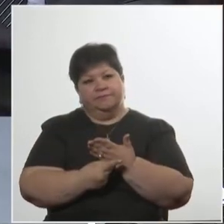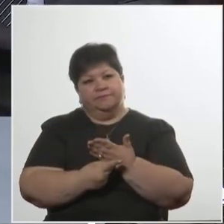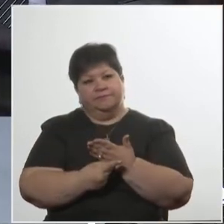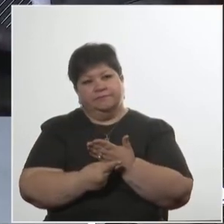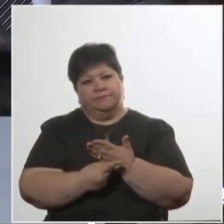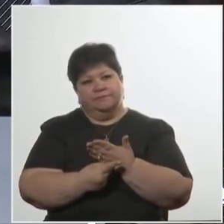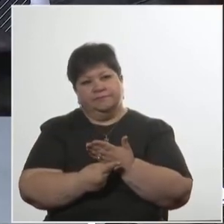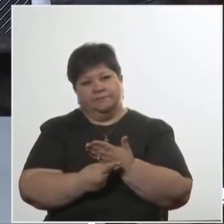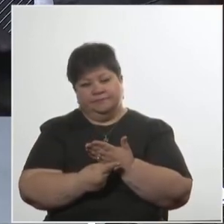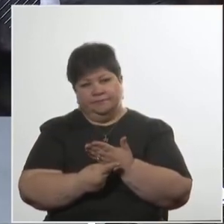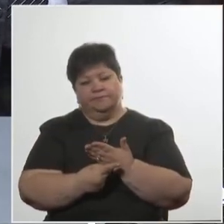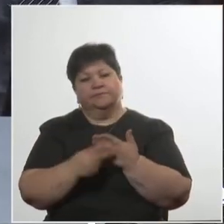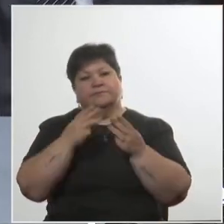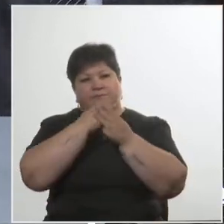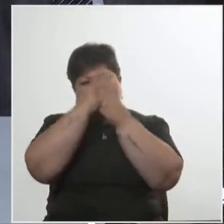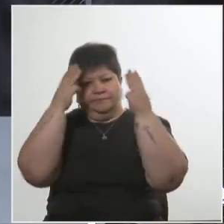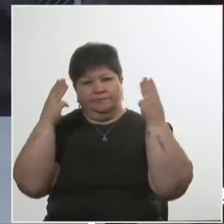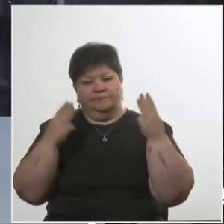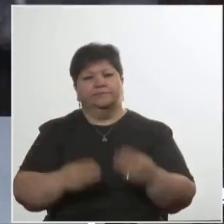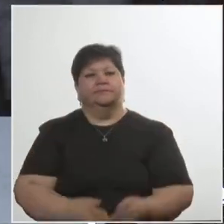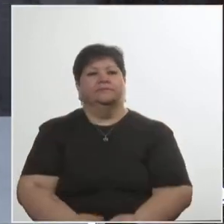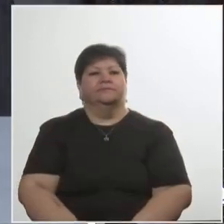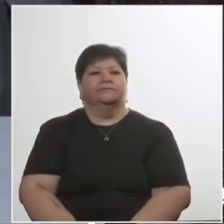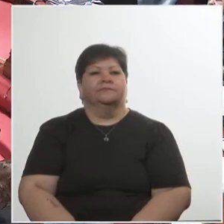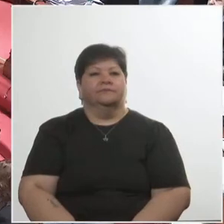votándolo en general